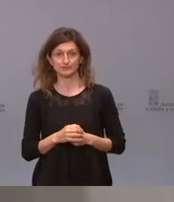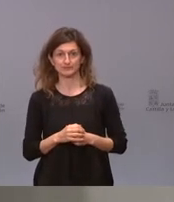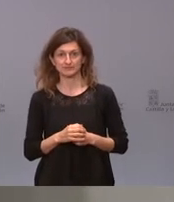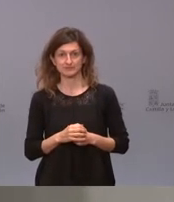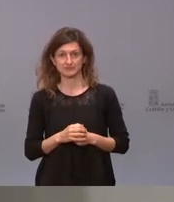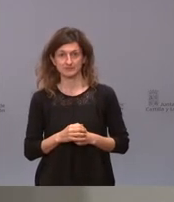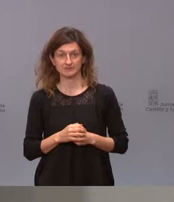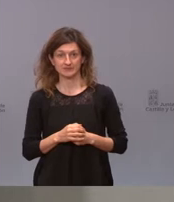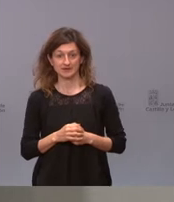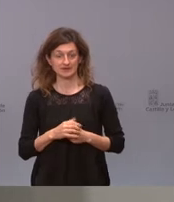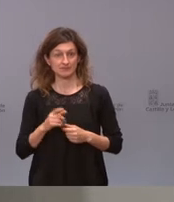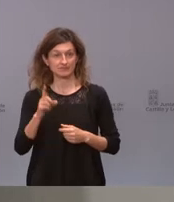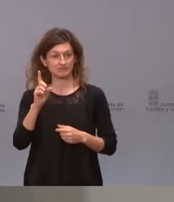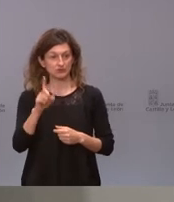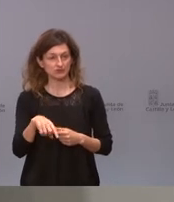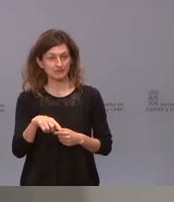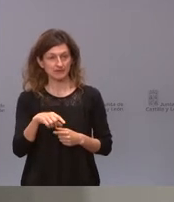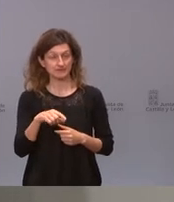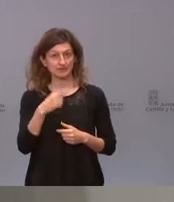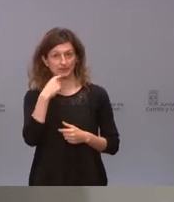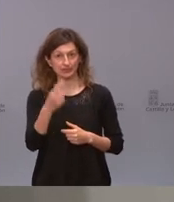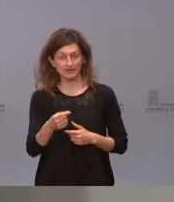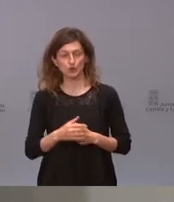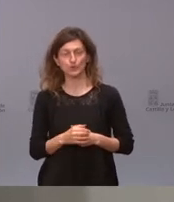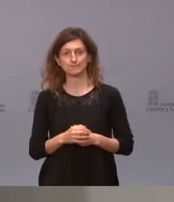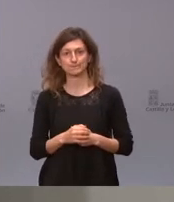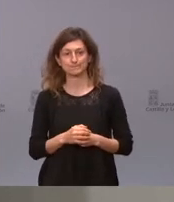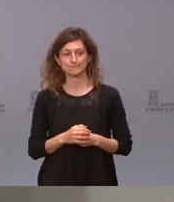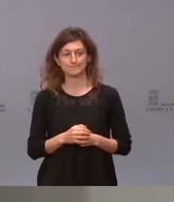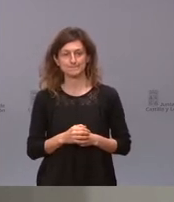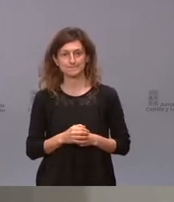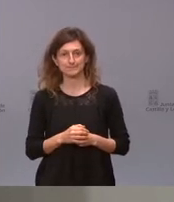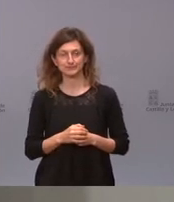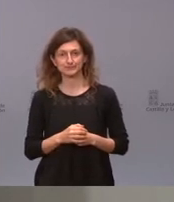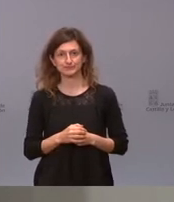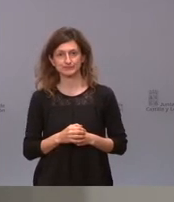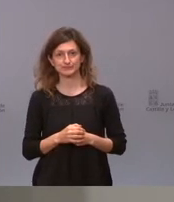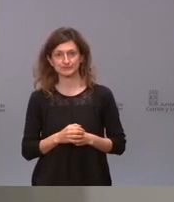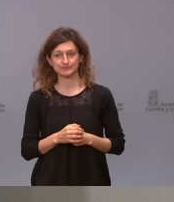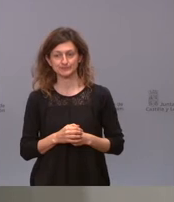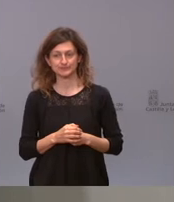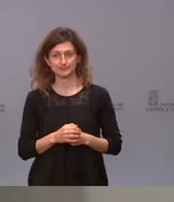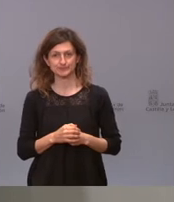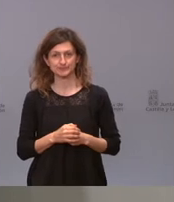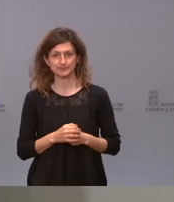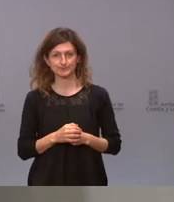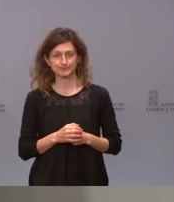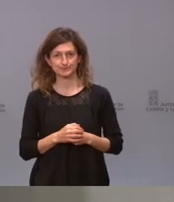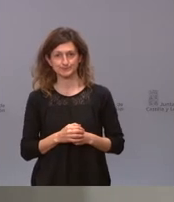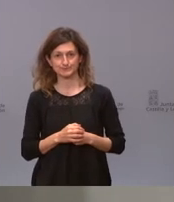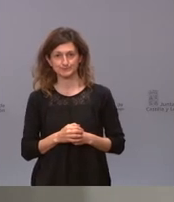explica pero también una vez dicho esto lo que yo quiero también decir es que es evidente